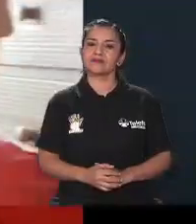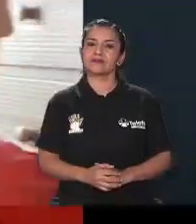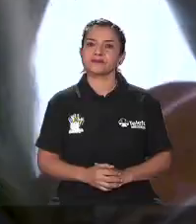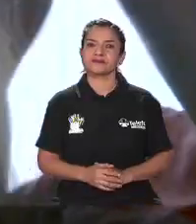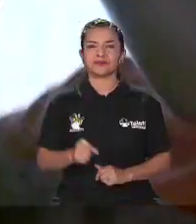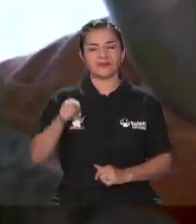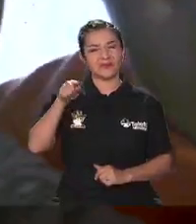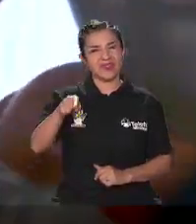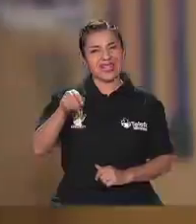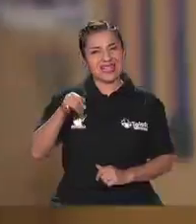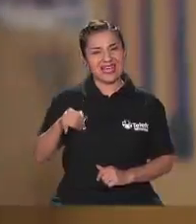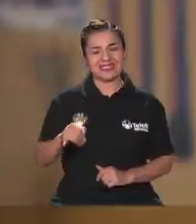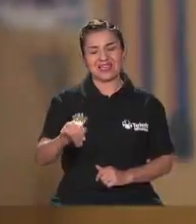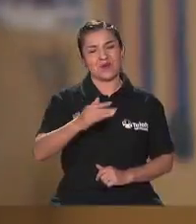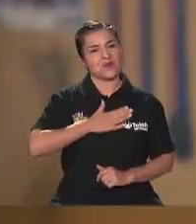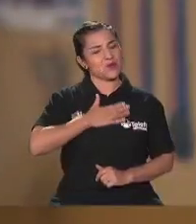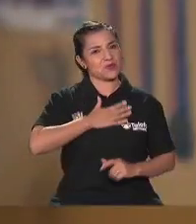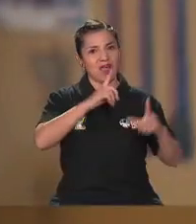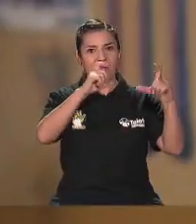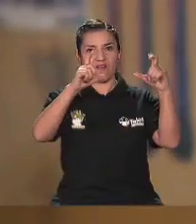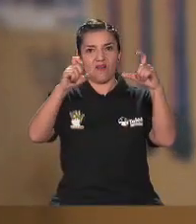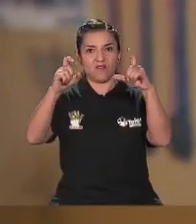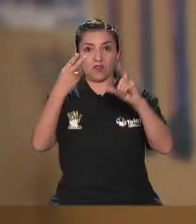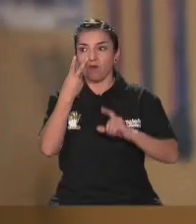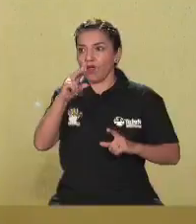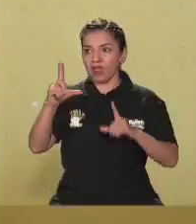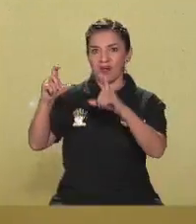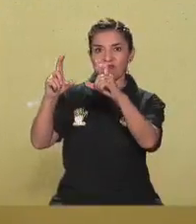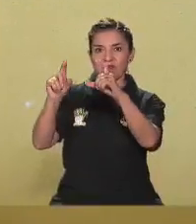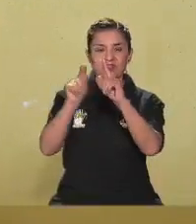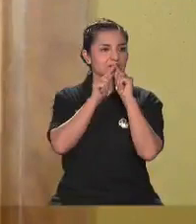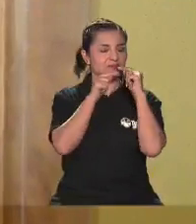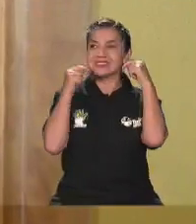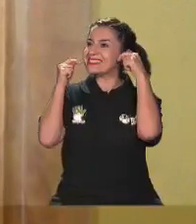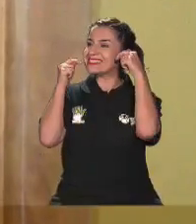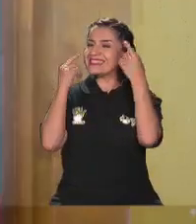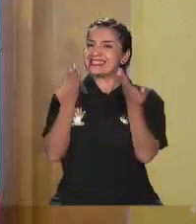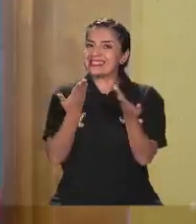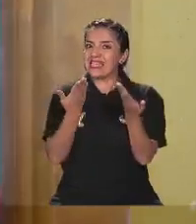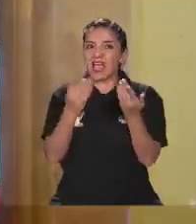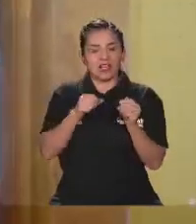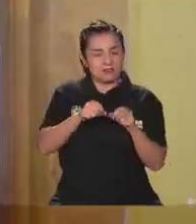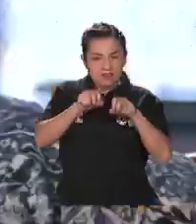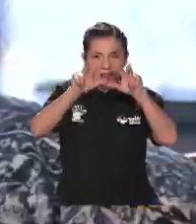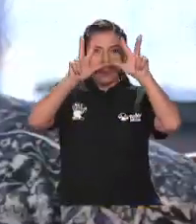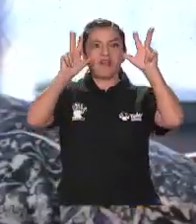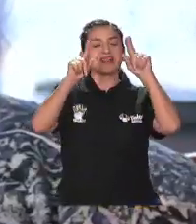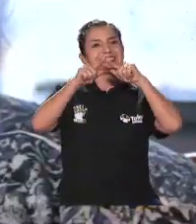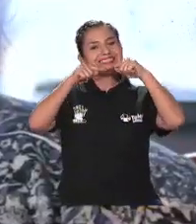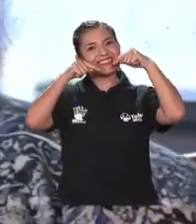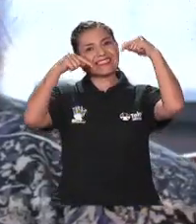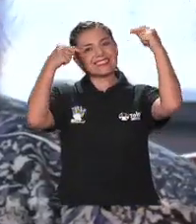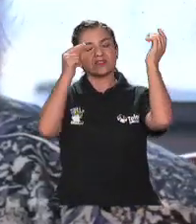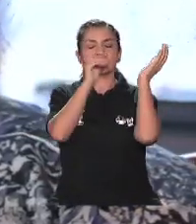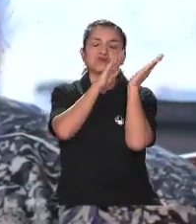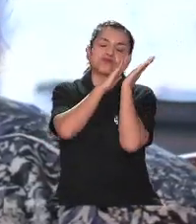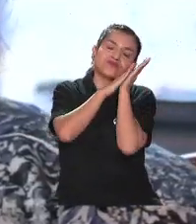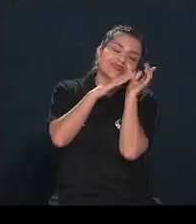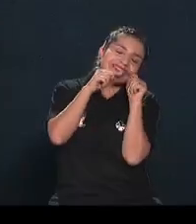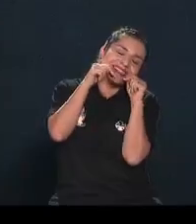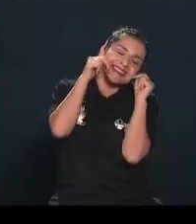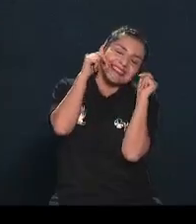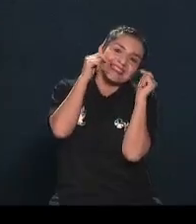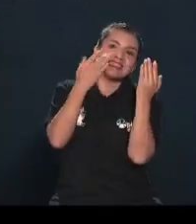Ella siempre fue buena para las fotos. Cámara, sabía que era para fotos, se reía. Se levanta con una sonrisa grande y se acuesta con esa misma